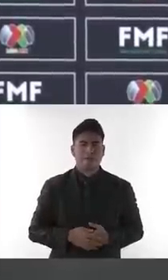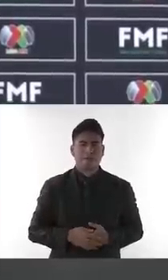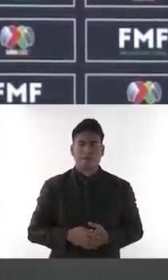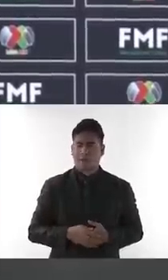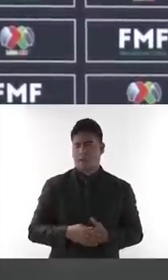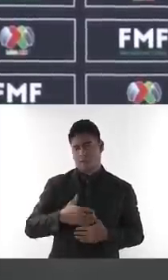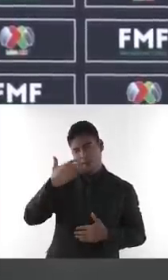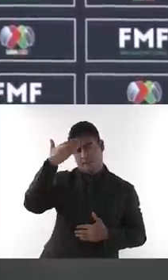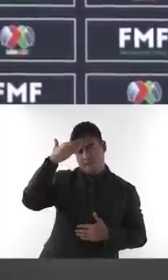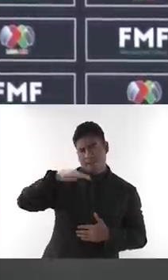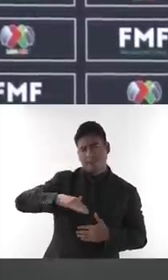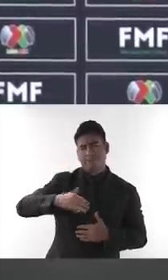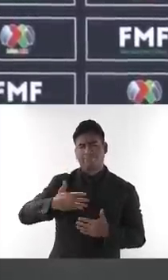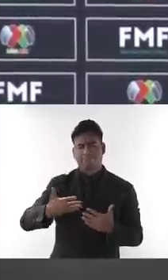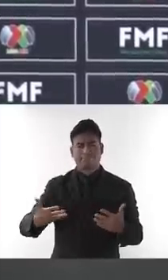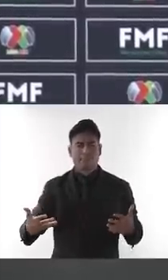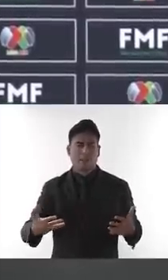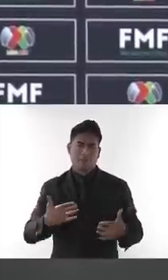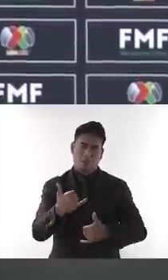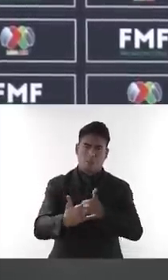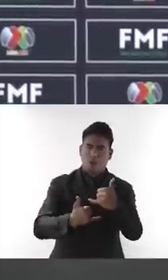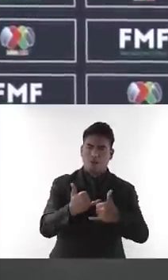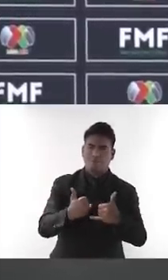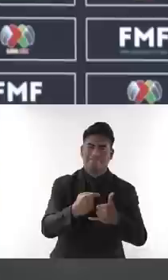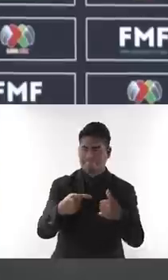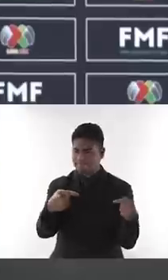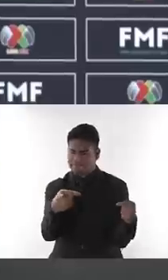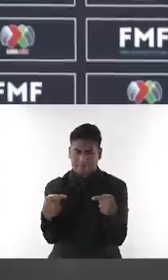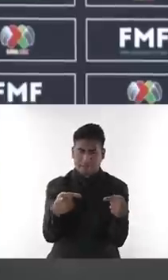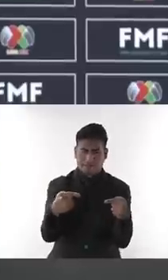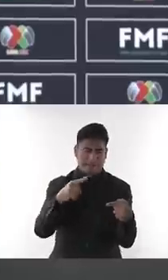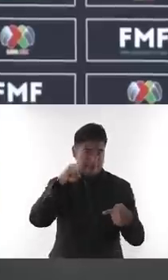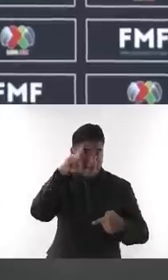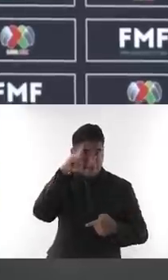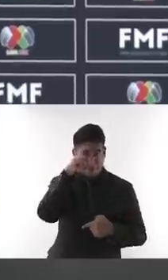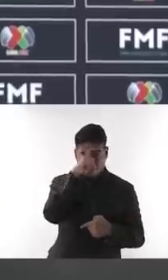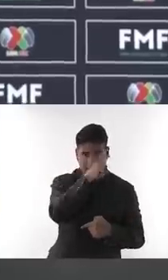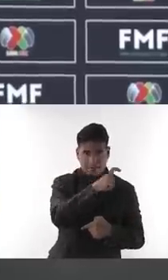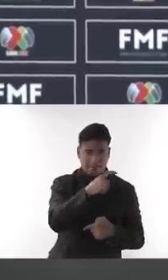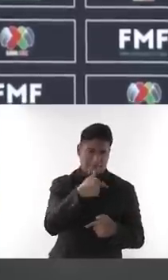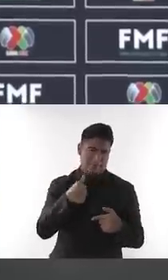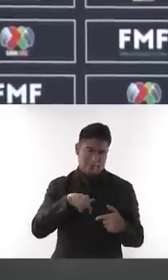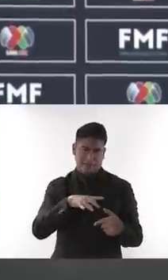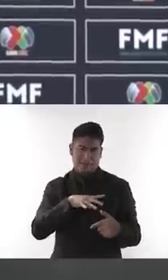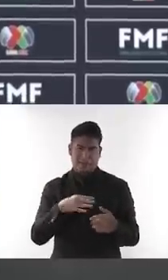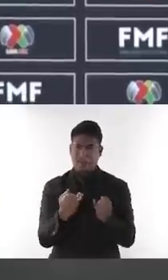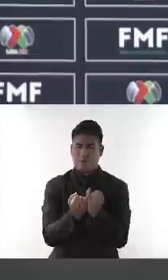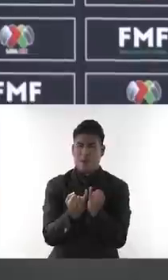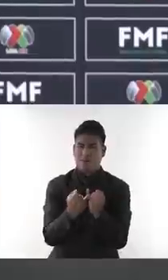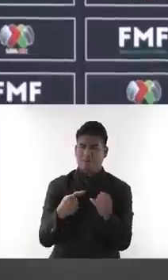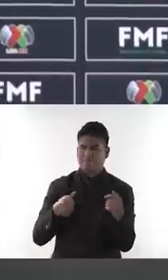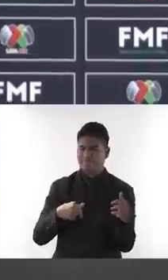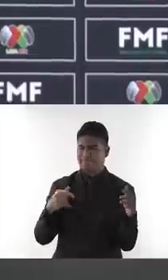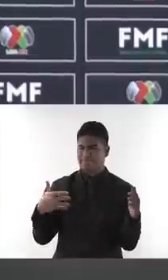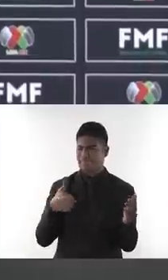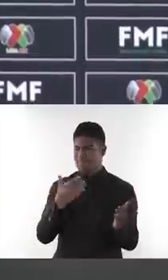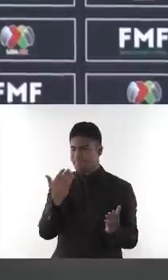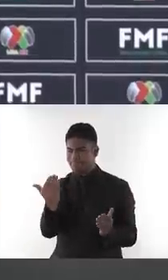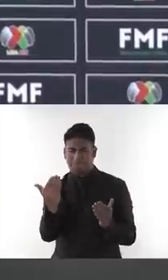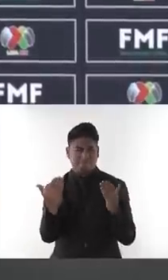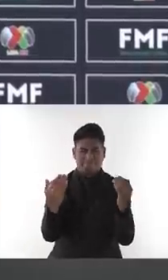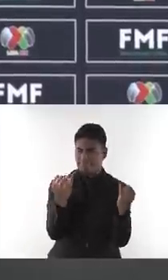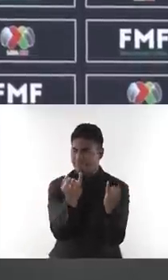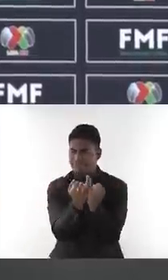compleja, que afortunadamente se dieron los resultados y quedamos empatados en el primer lugar en puntos y desafortunadamente